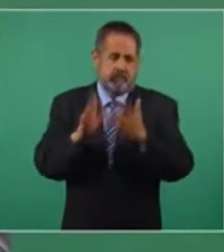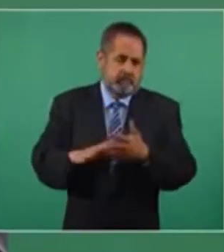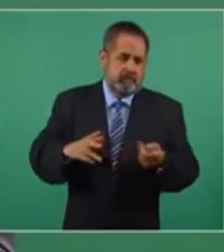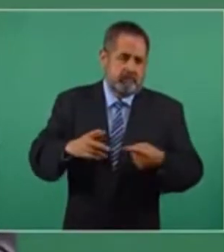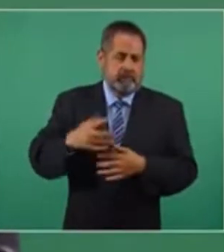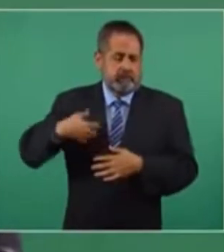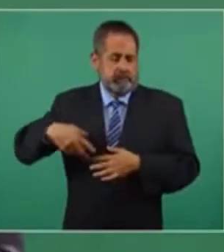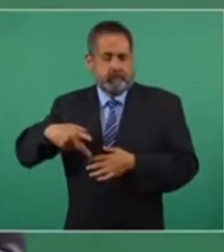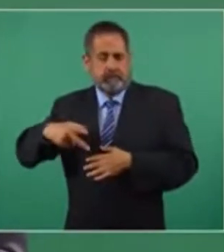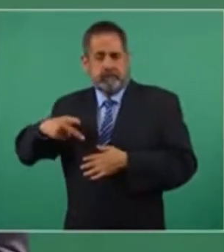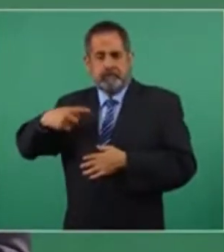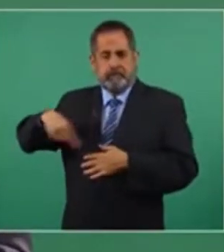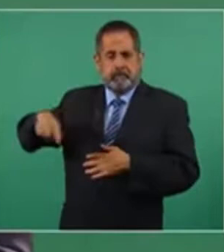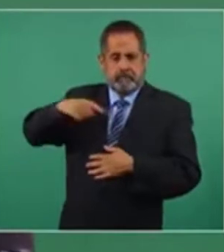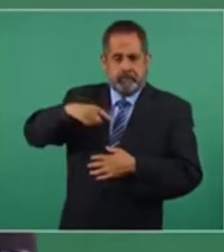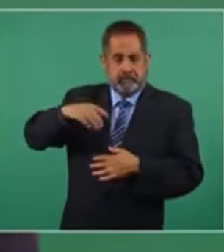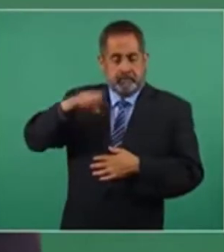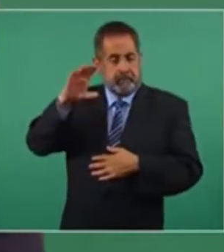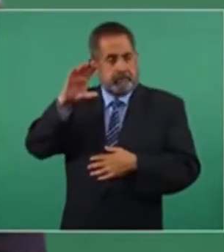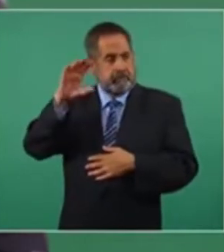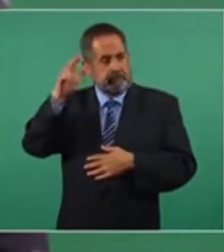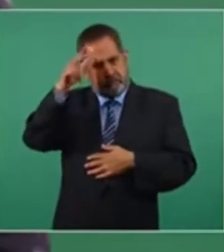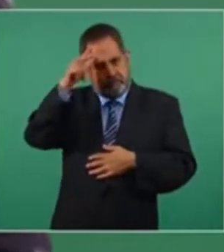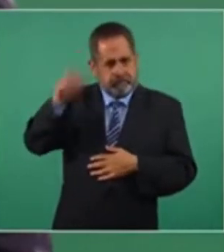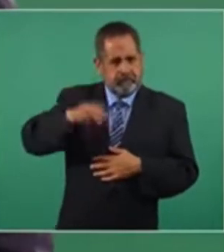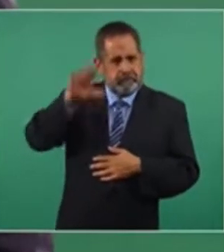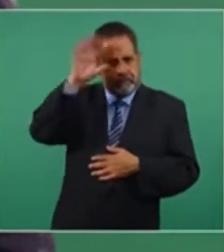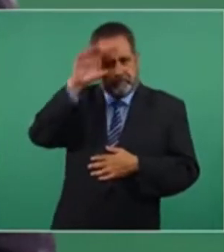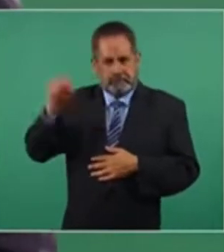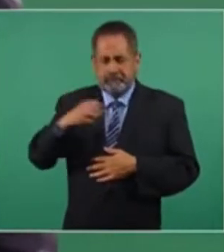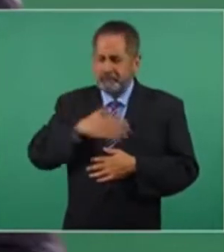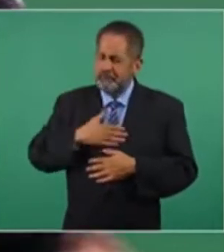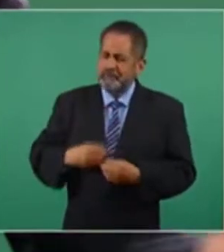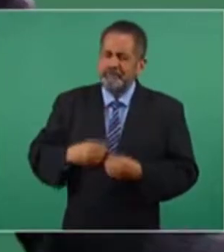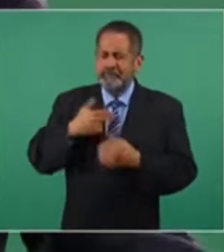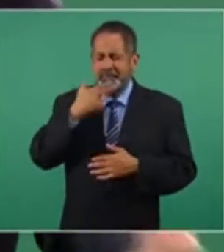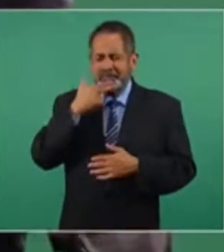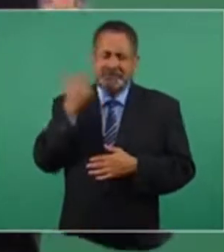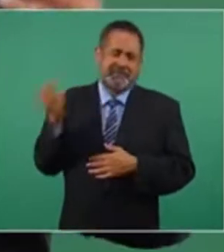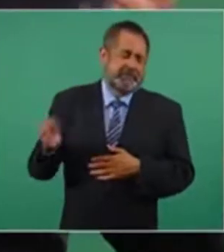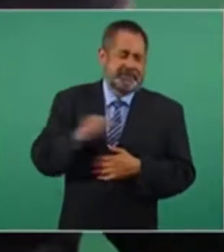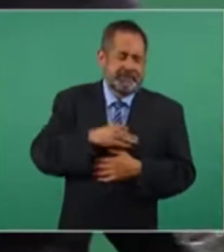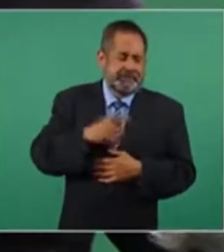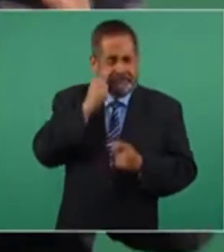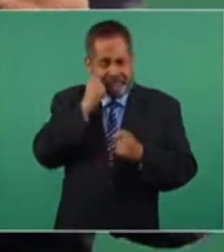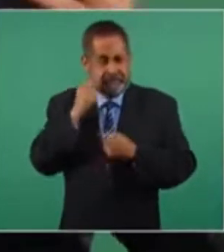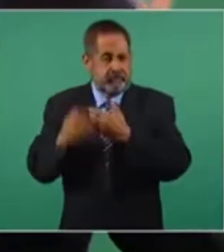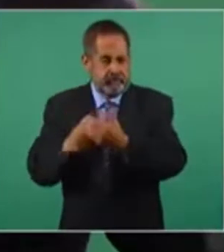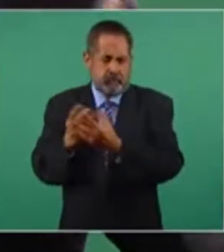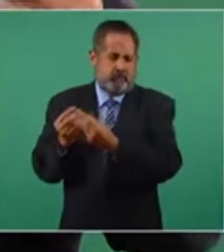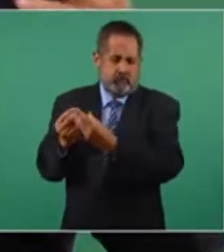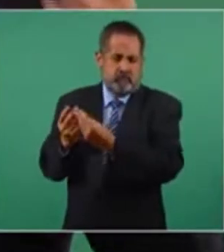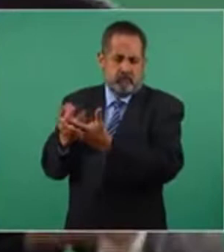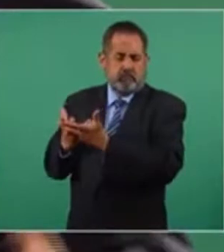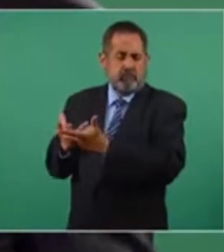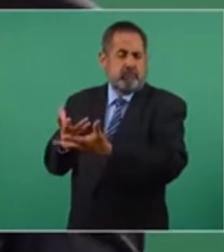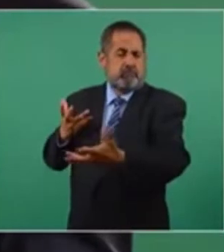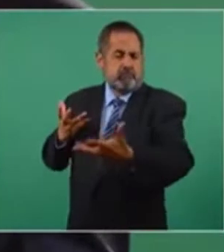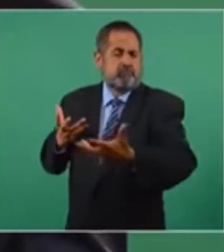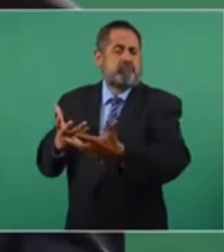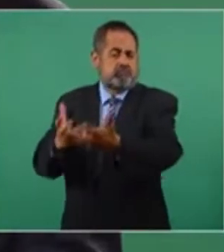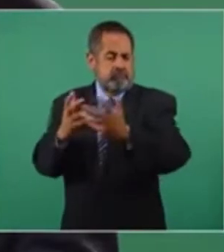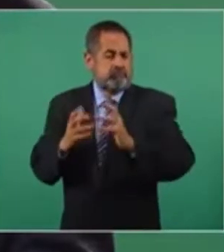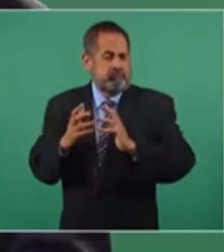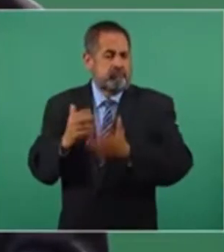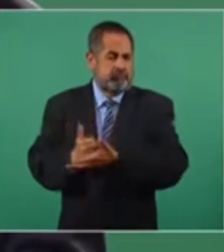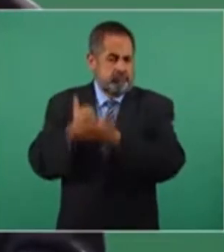de nuestra patria que ofrecieron hasta su vida, y muchos